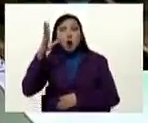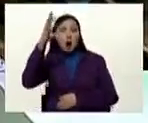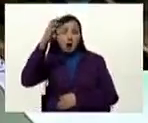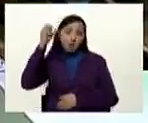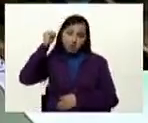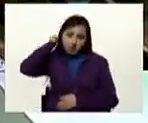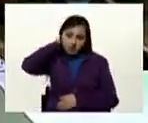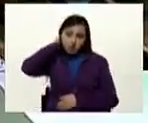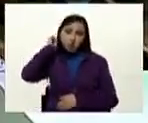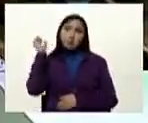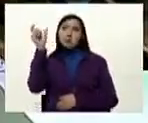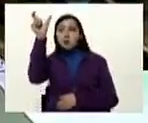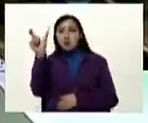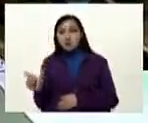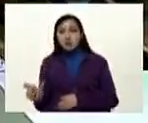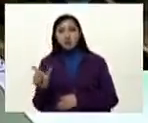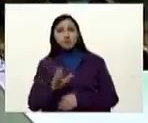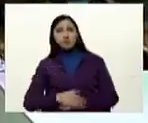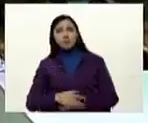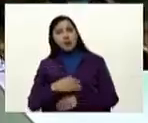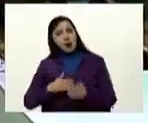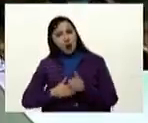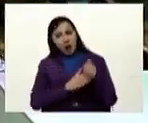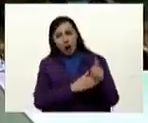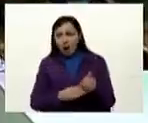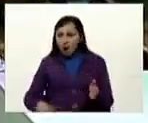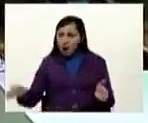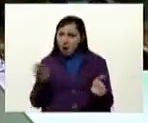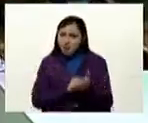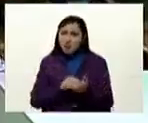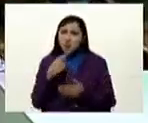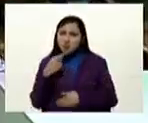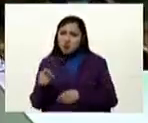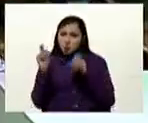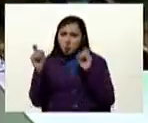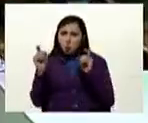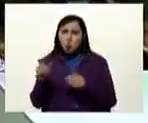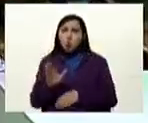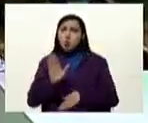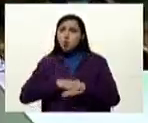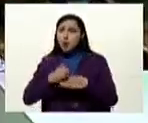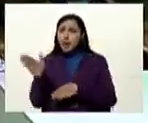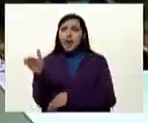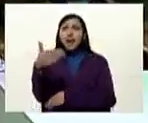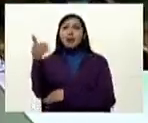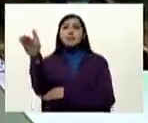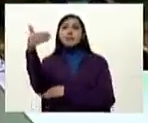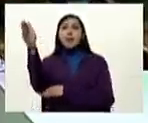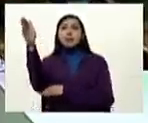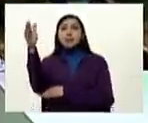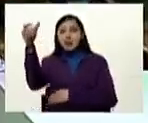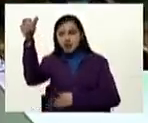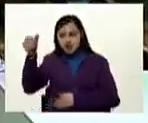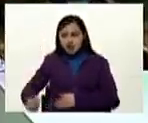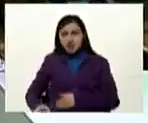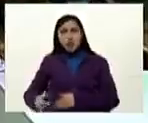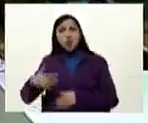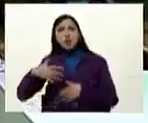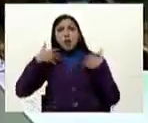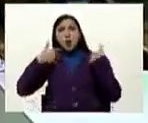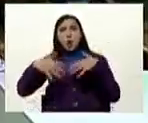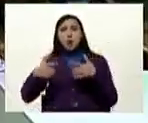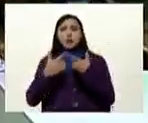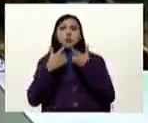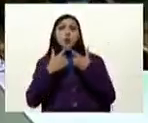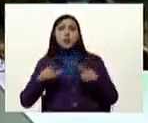Miranda. Eso hay que decirlo y repetirlo mucho. Es el estandarte de los ejércitos